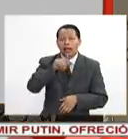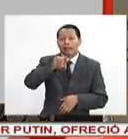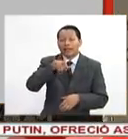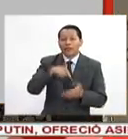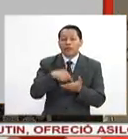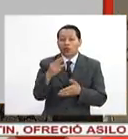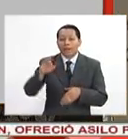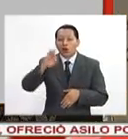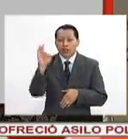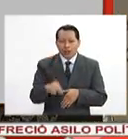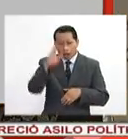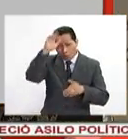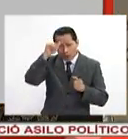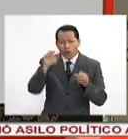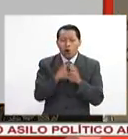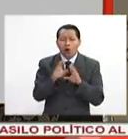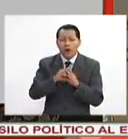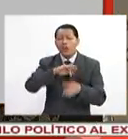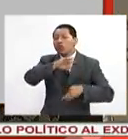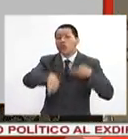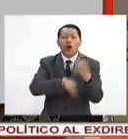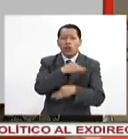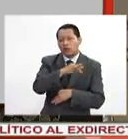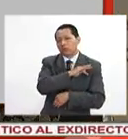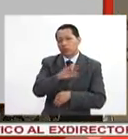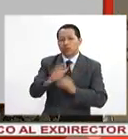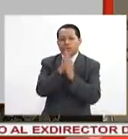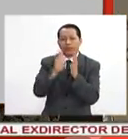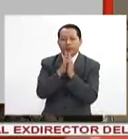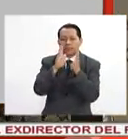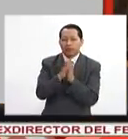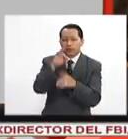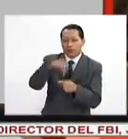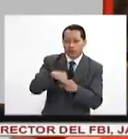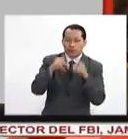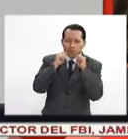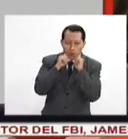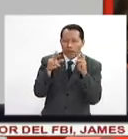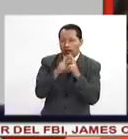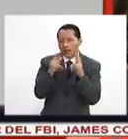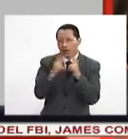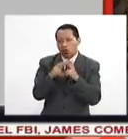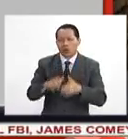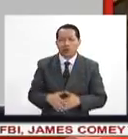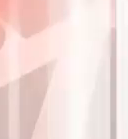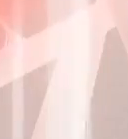75.3% están de acuerdo en que todos tienen derecho a participar en una elección sin importar su culto religioso.